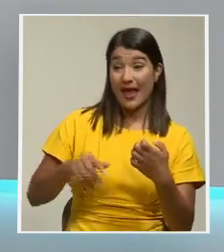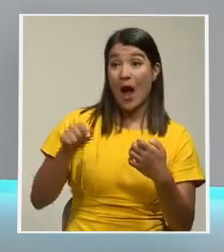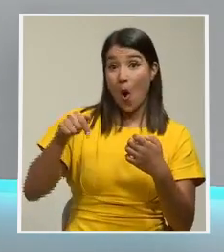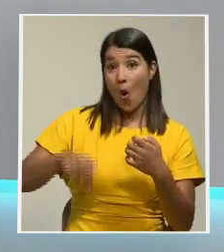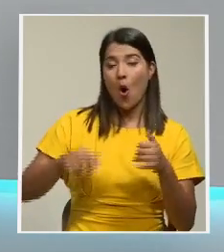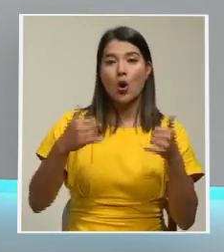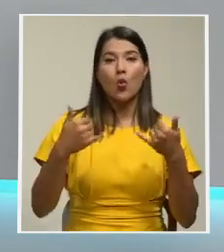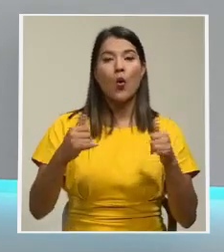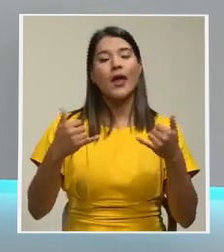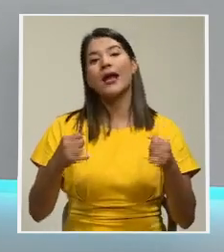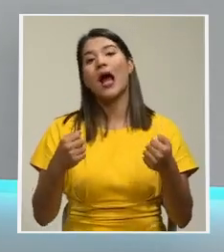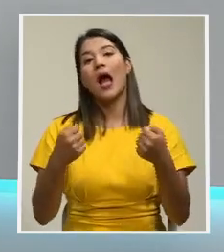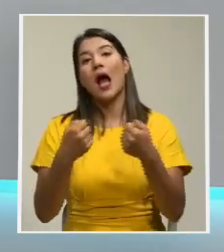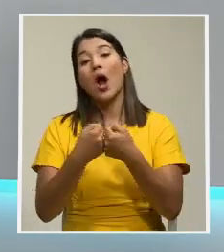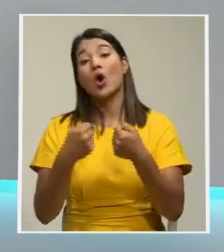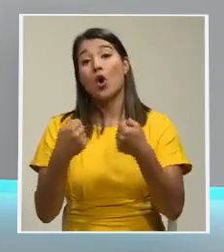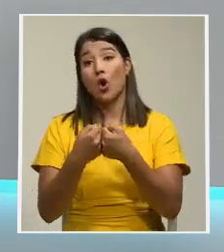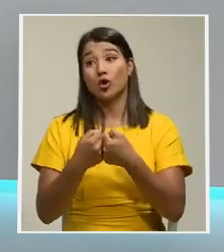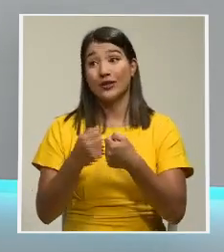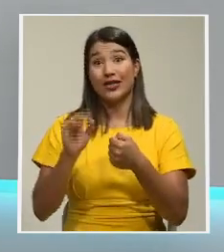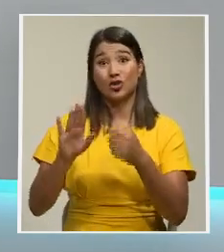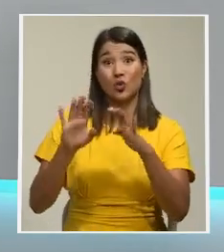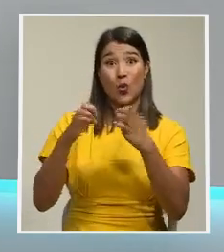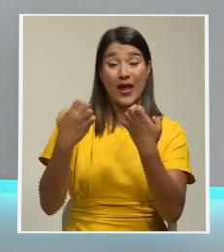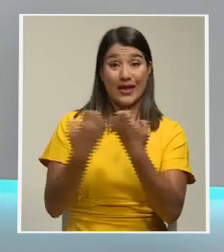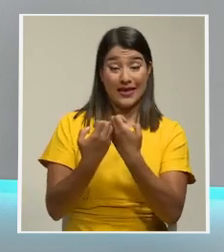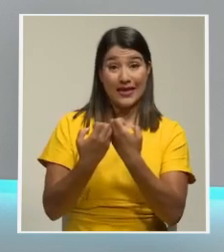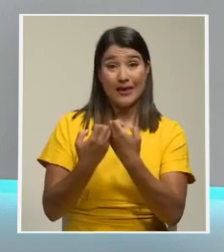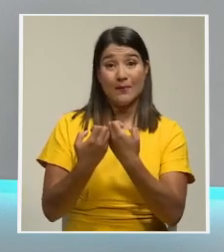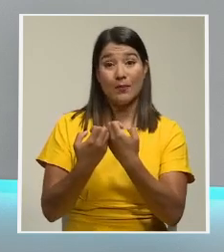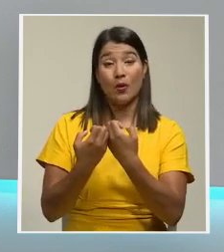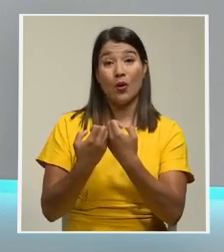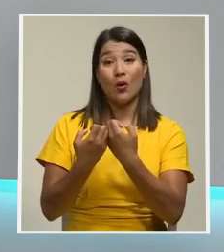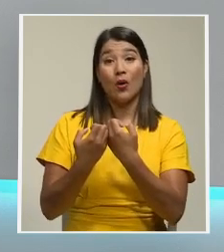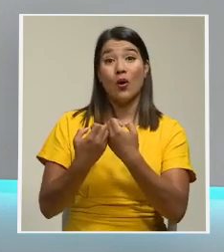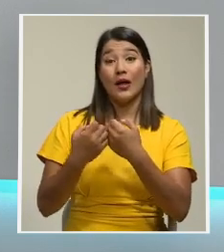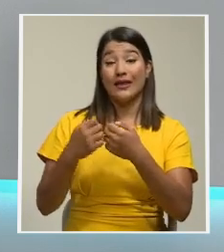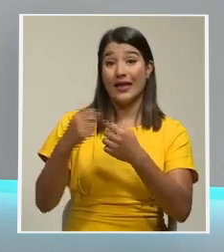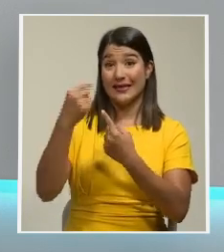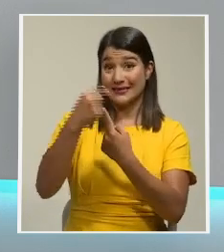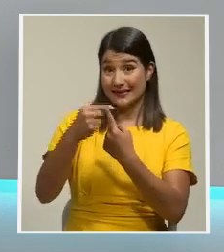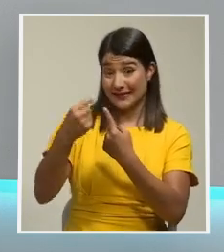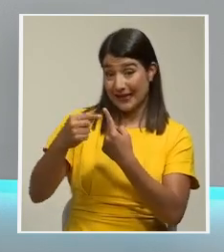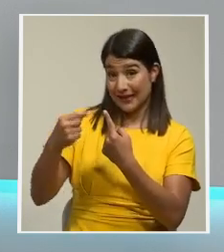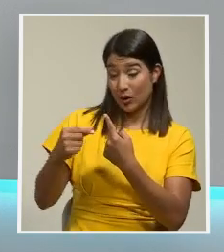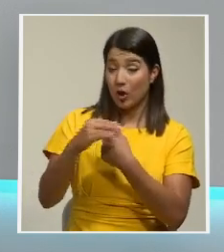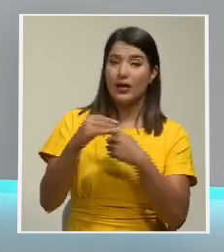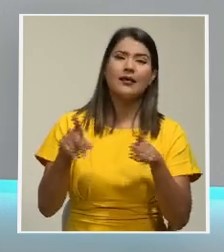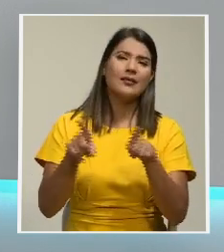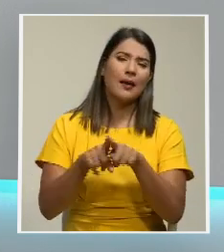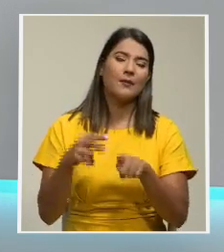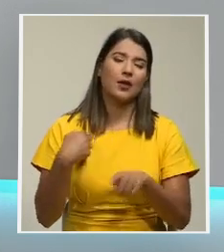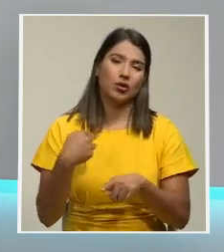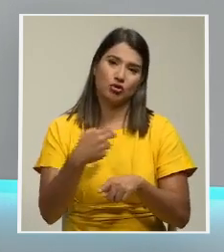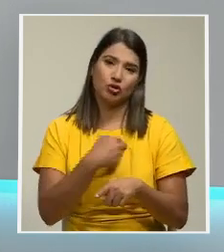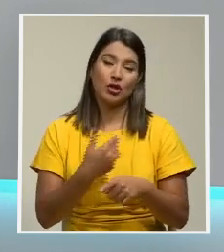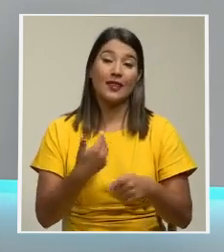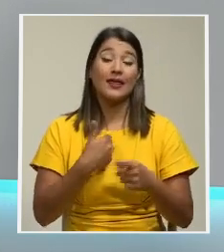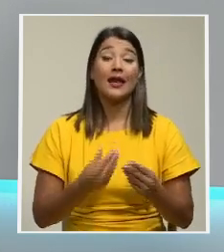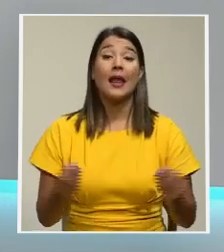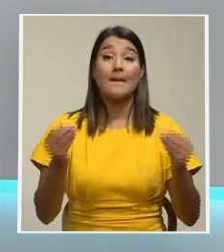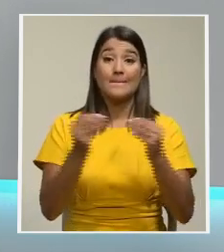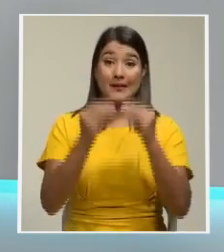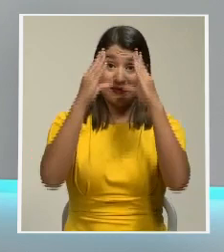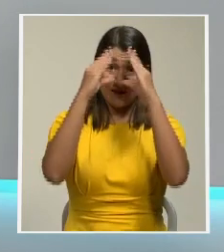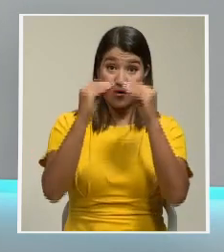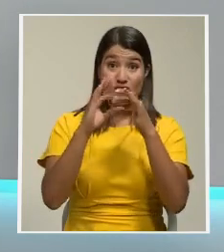el equipo que formó y que tiene ahí en los primeros puestos de la tabla, el Santos de Guápiles, y por supuesto vamos a tener más detalle